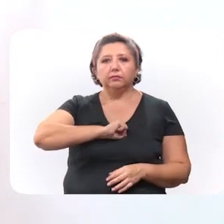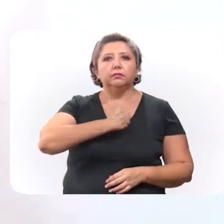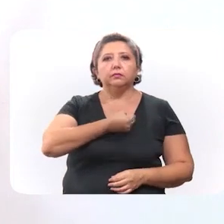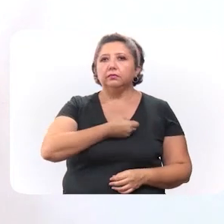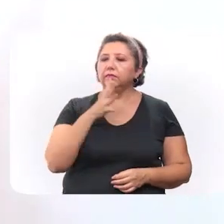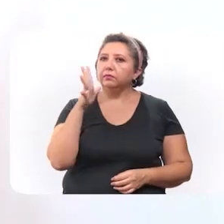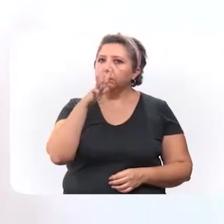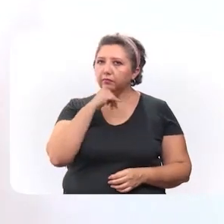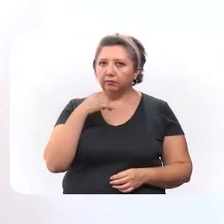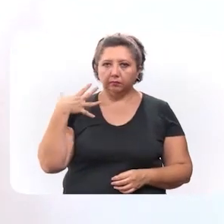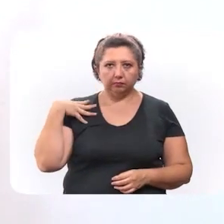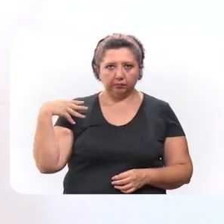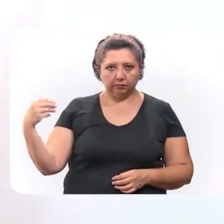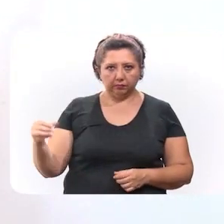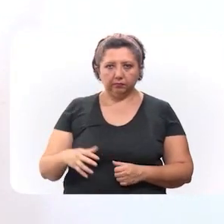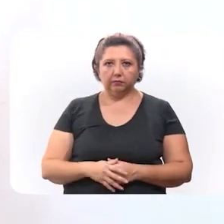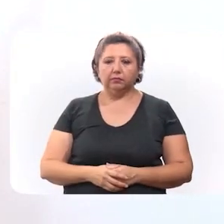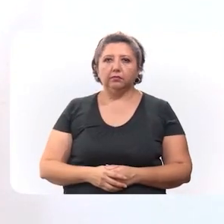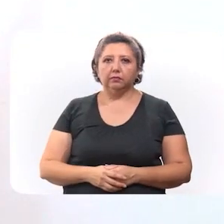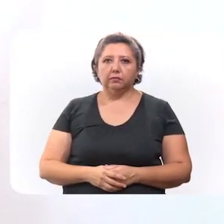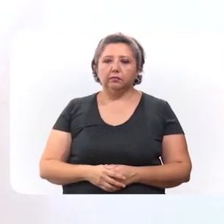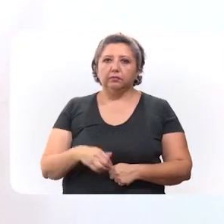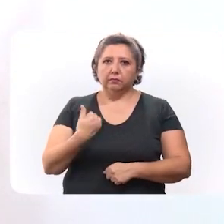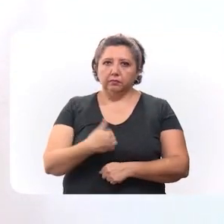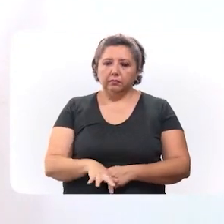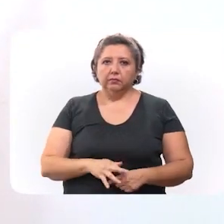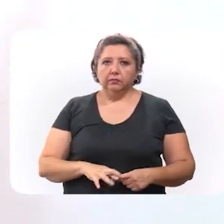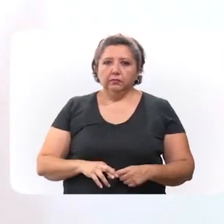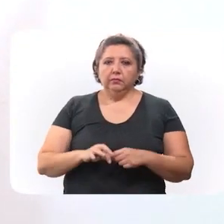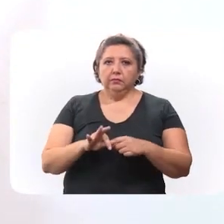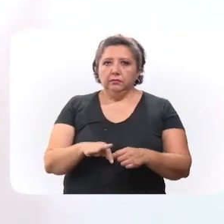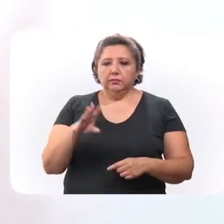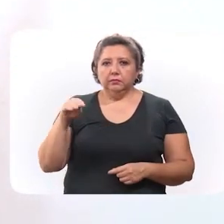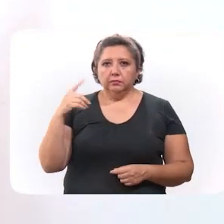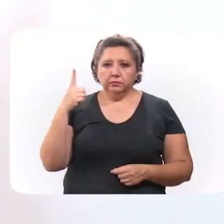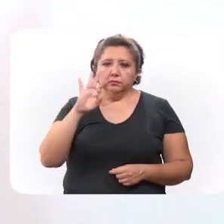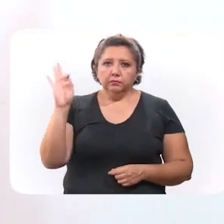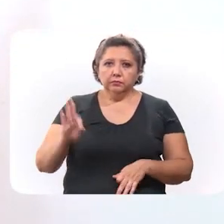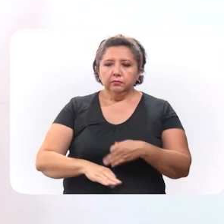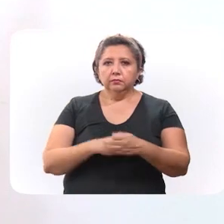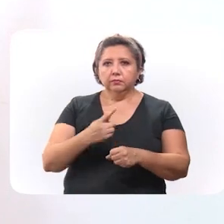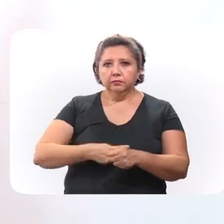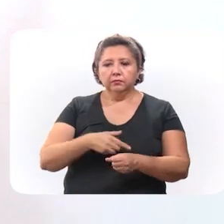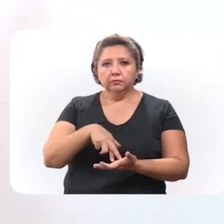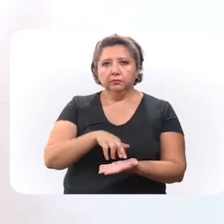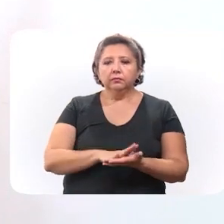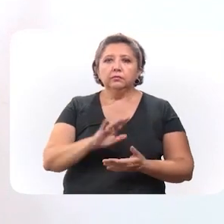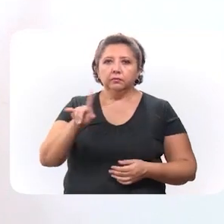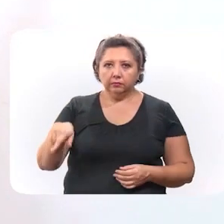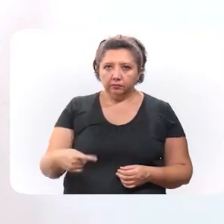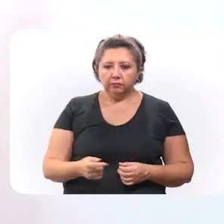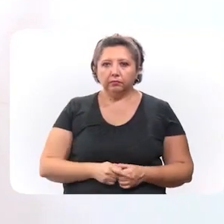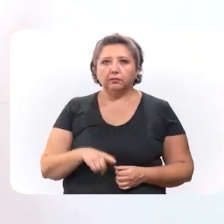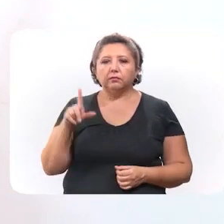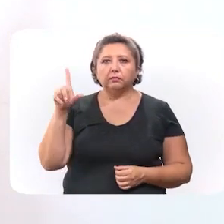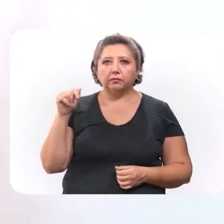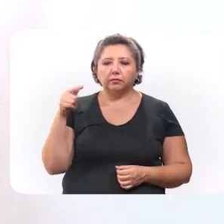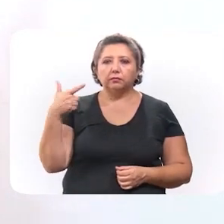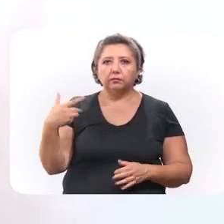recuperaron, no presentan síntomas ni pueden contagiar. Esta cifra representa el 91% del total de contagios registrados, que